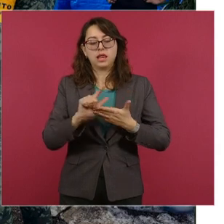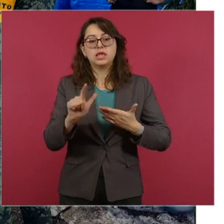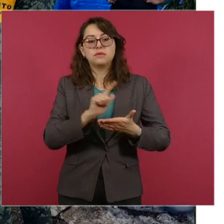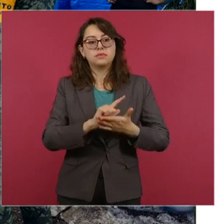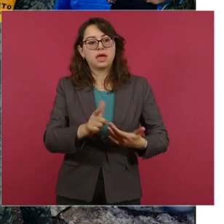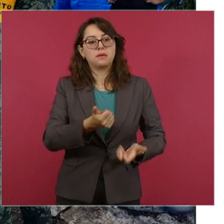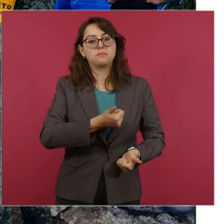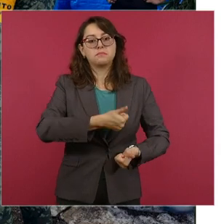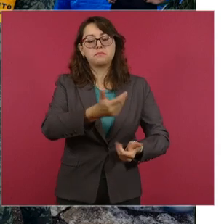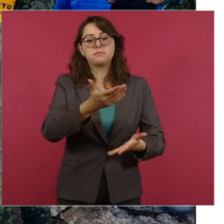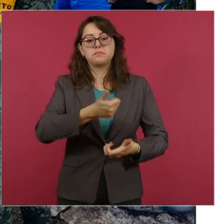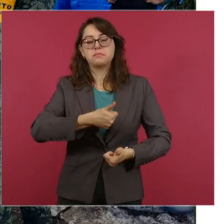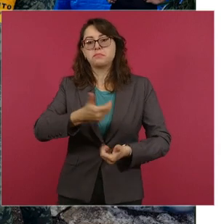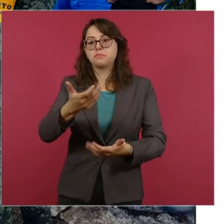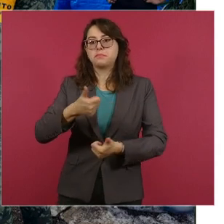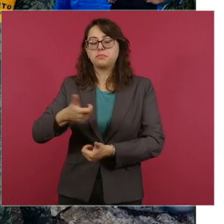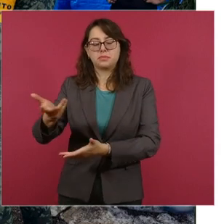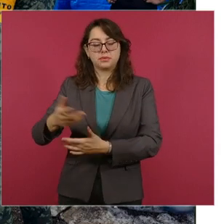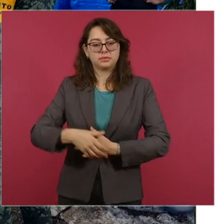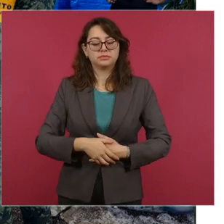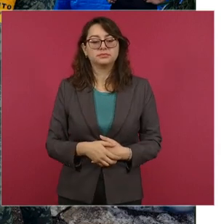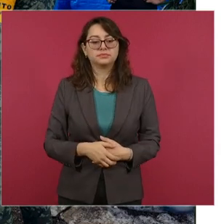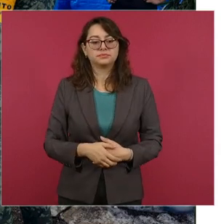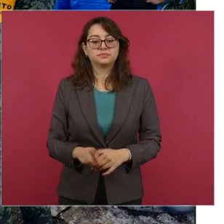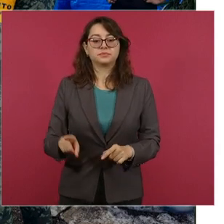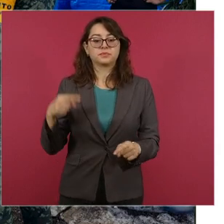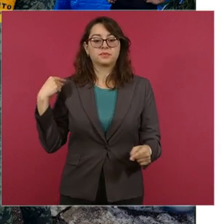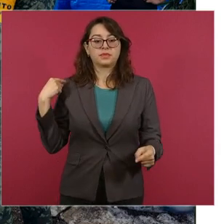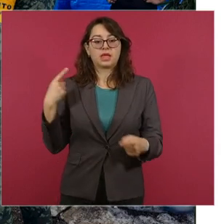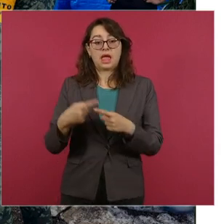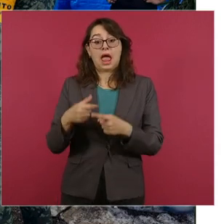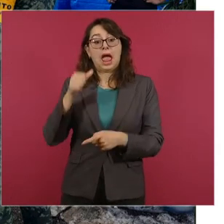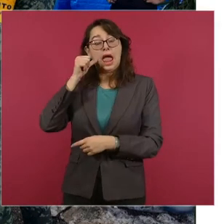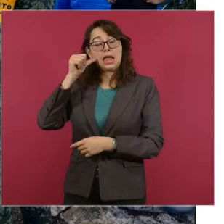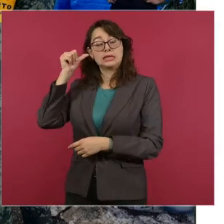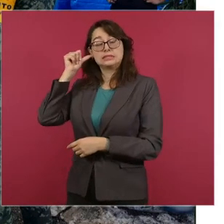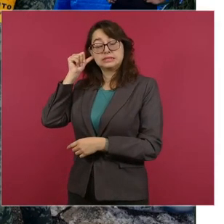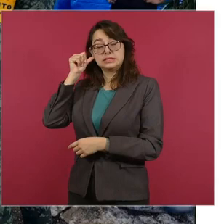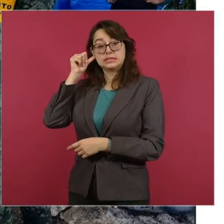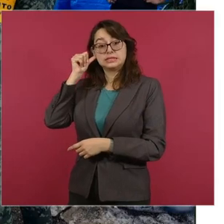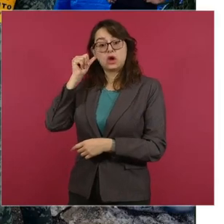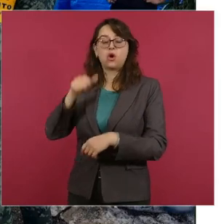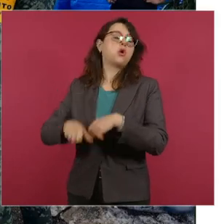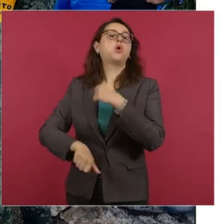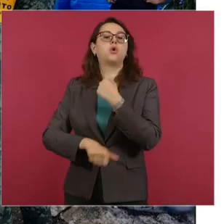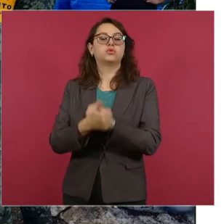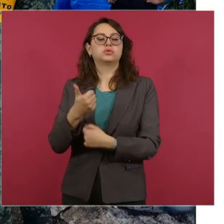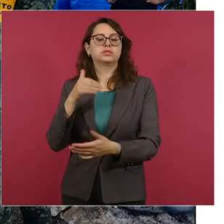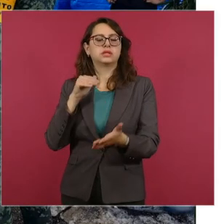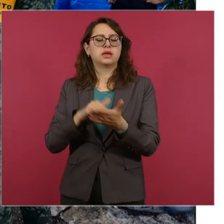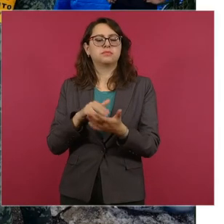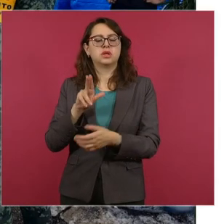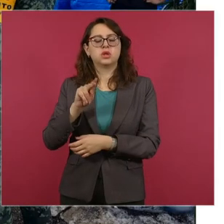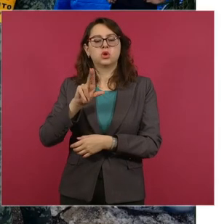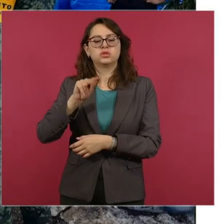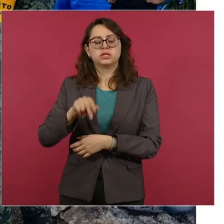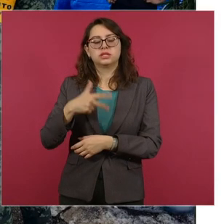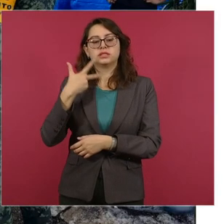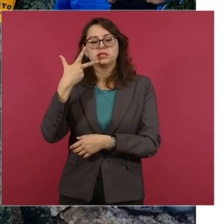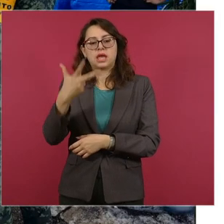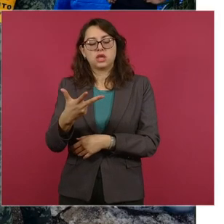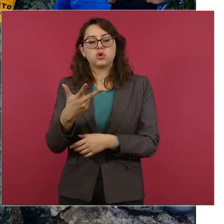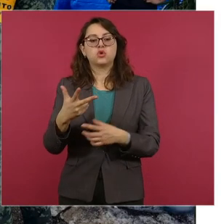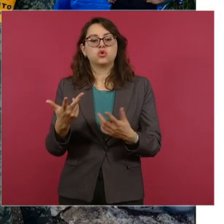agua potable para la población. Hasta el día de ayer, más de 1.088 paquetes de